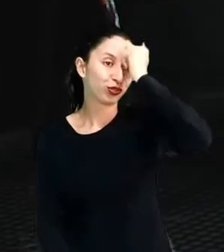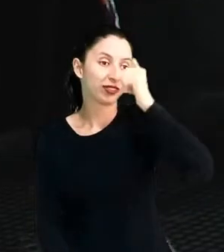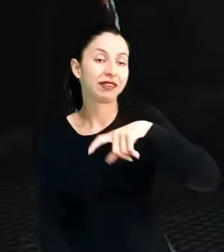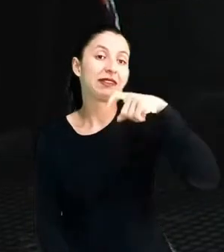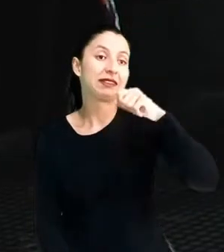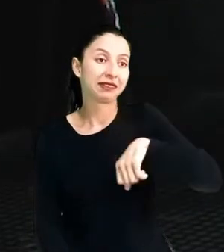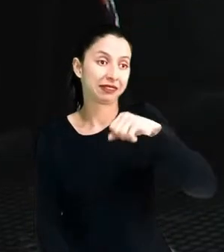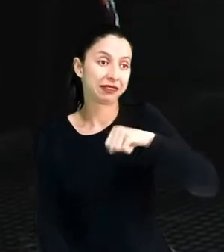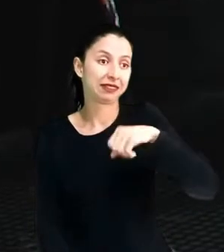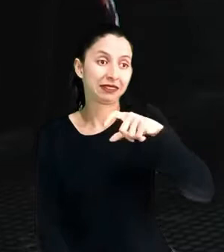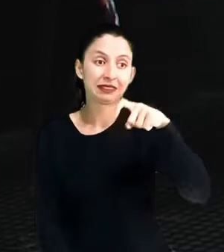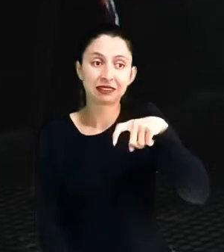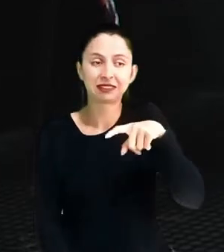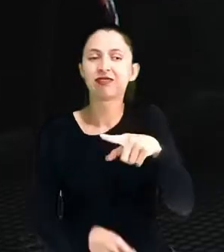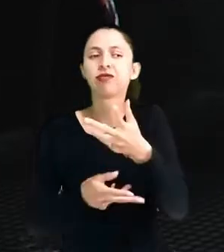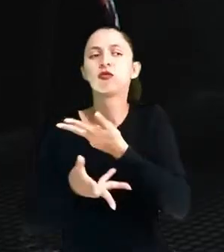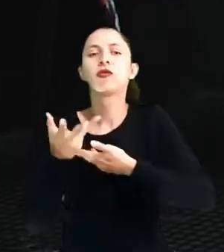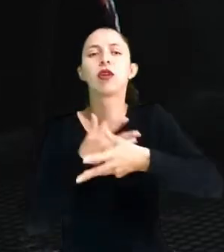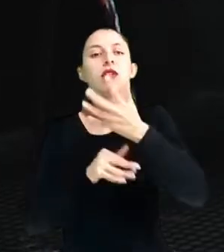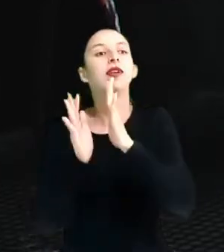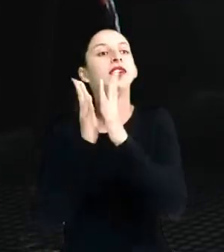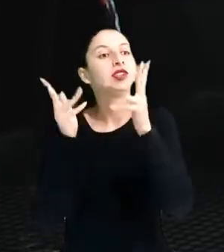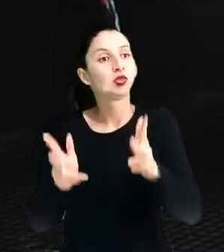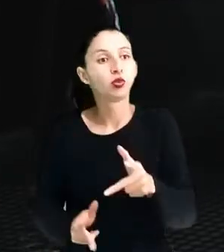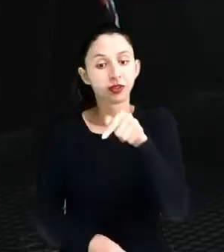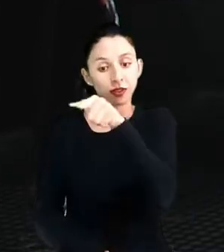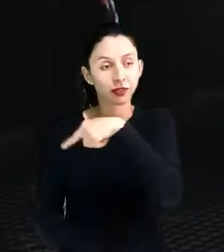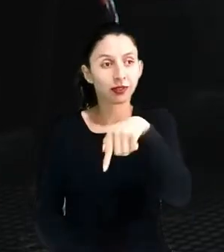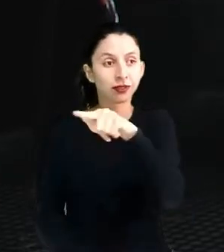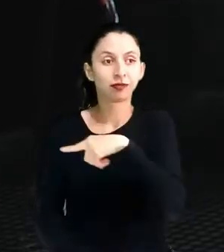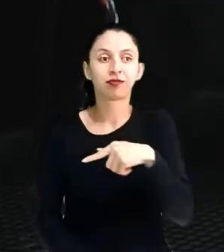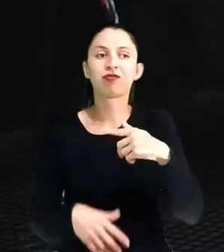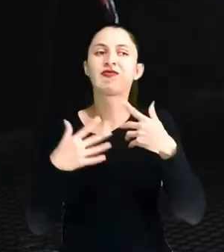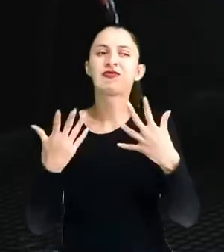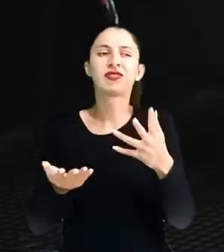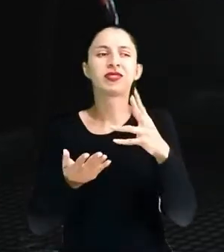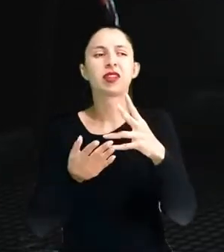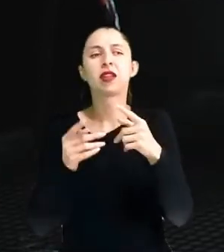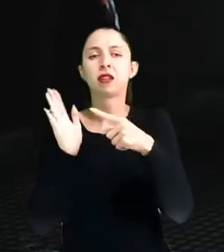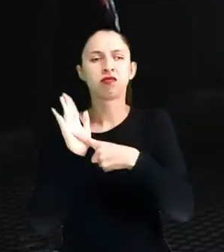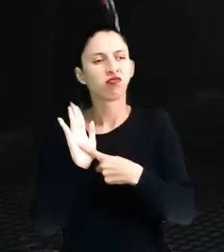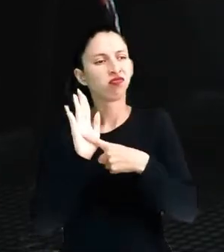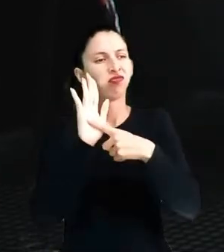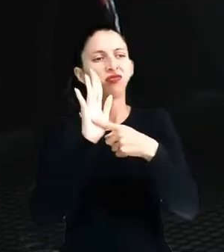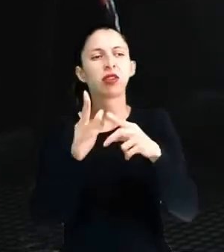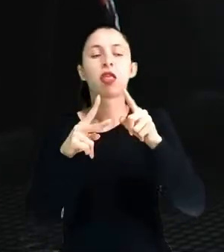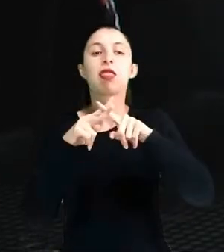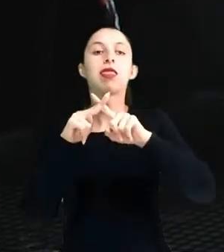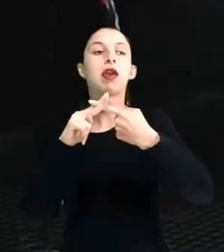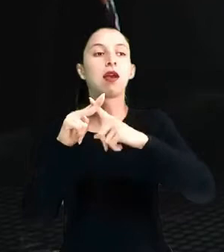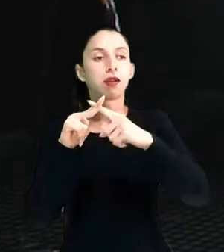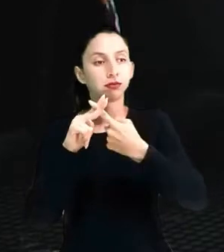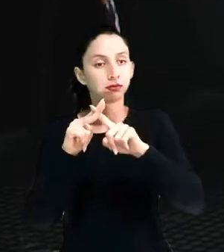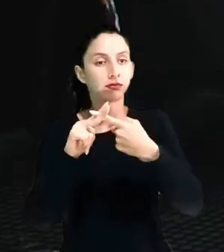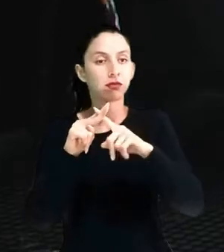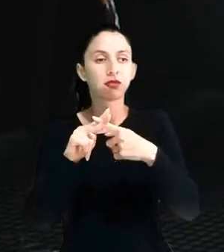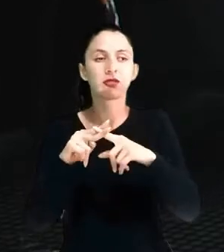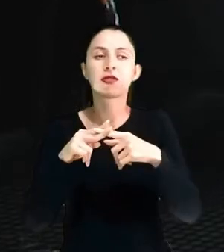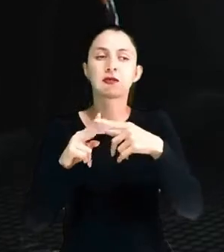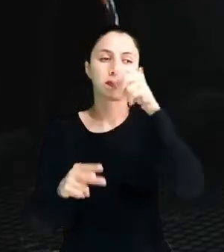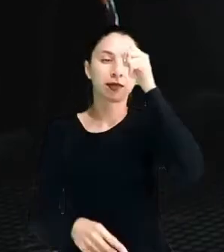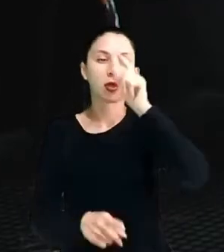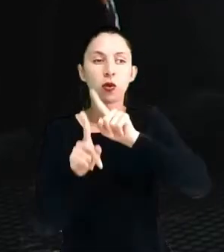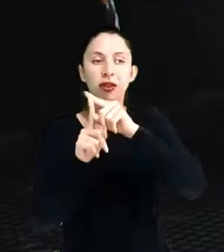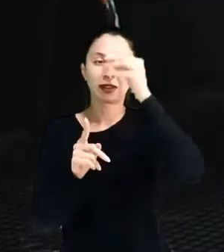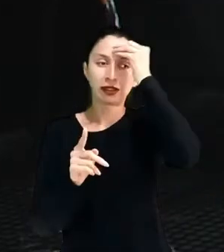el compartir, por ejemplo, este tema de herramientas didácticas para la formación agroforestal.